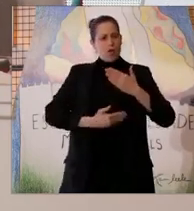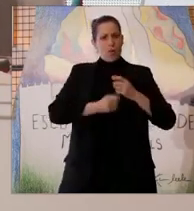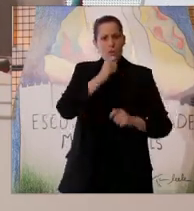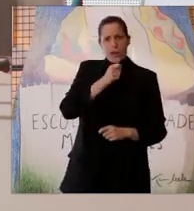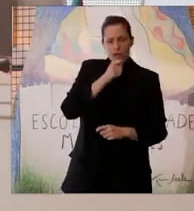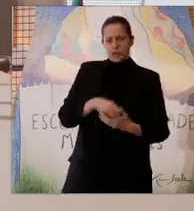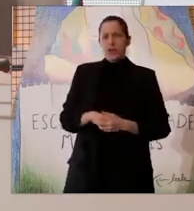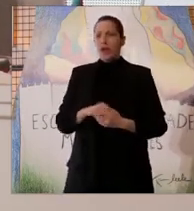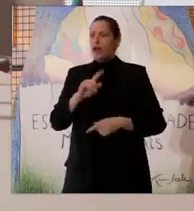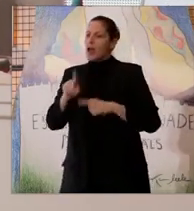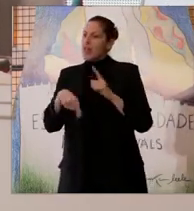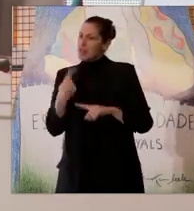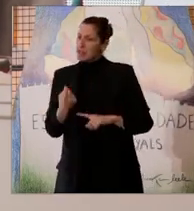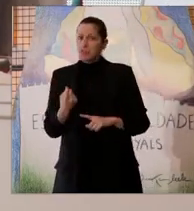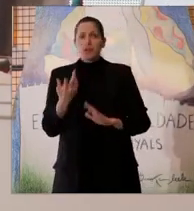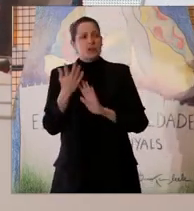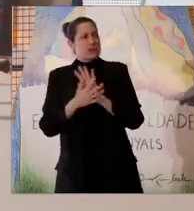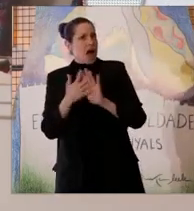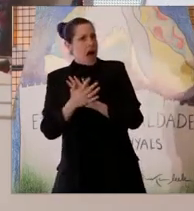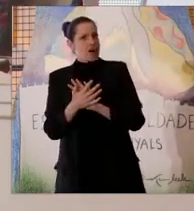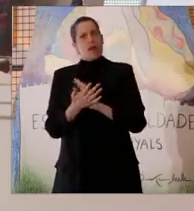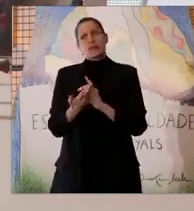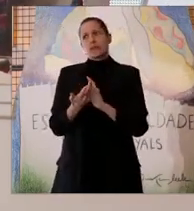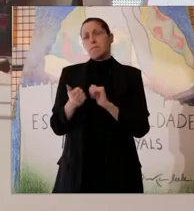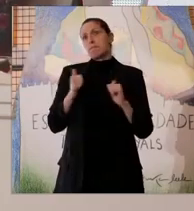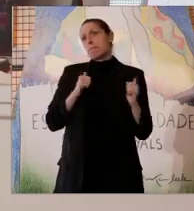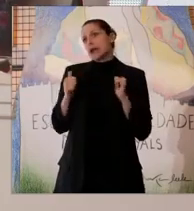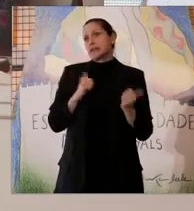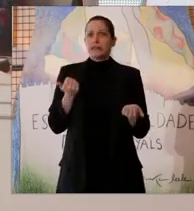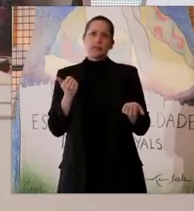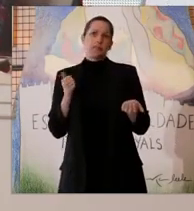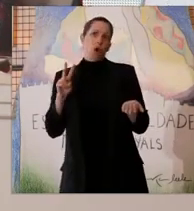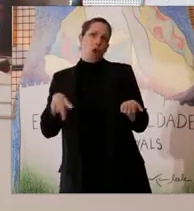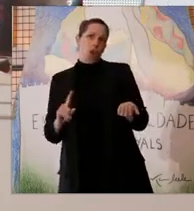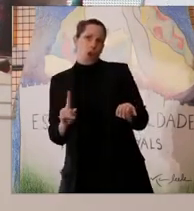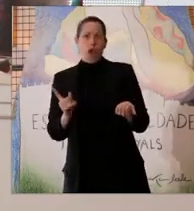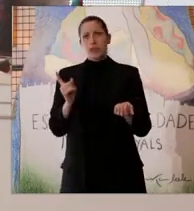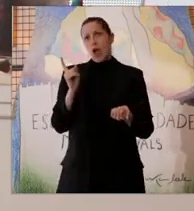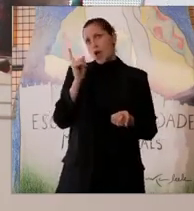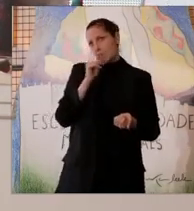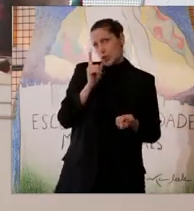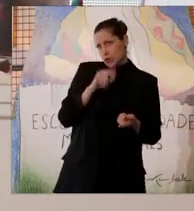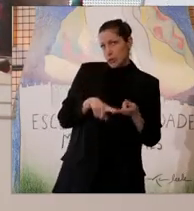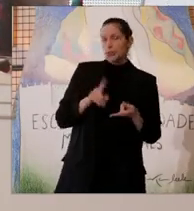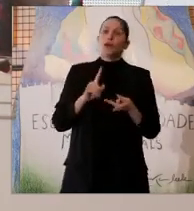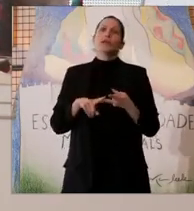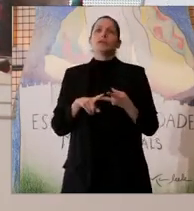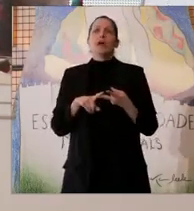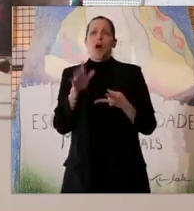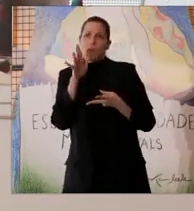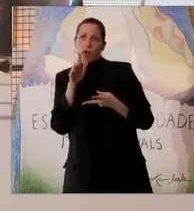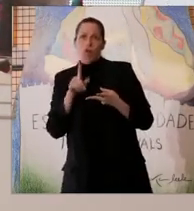de alienación pariental existe que el machismo de aquella manera que es que las prostitutas que los